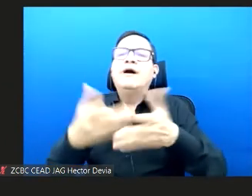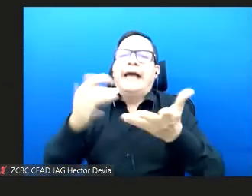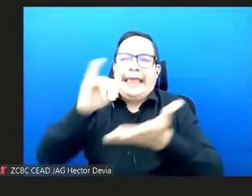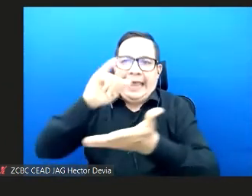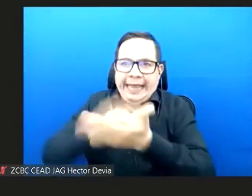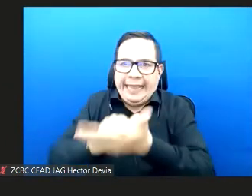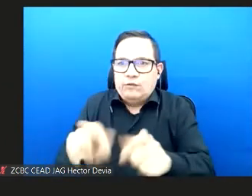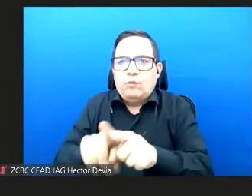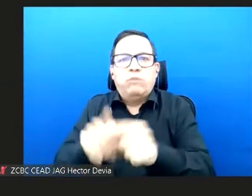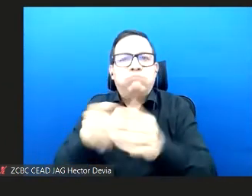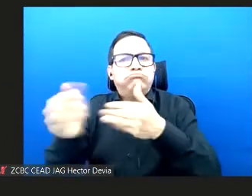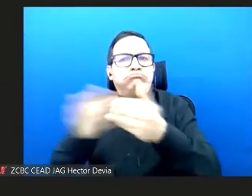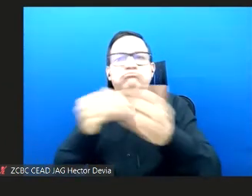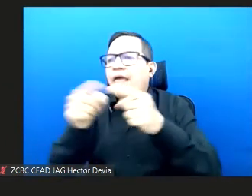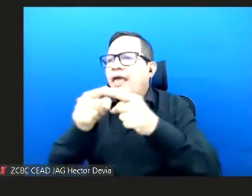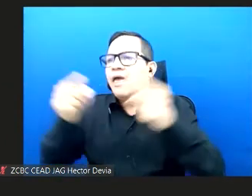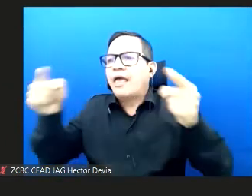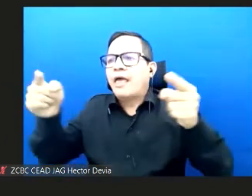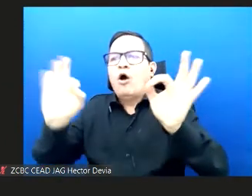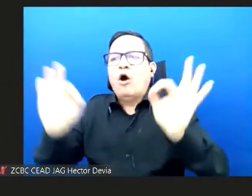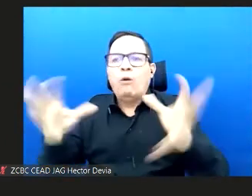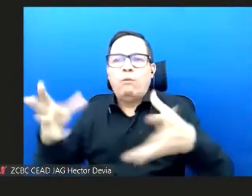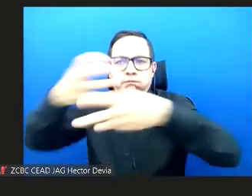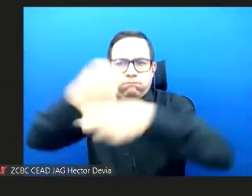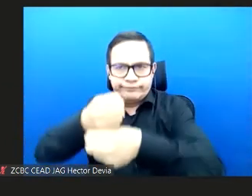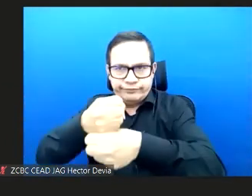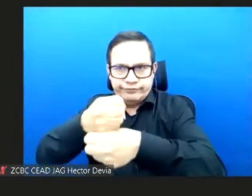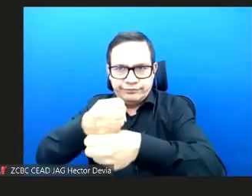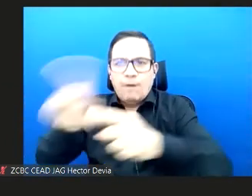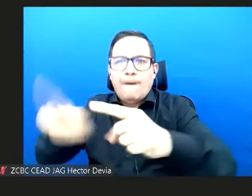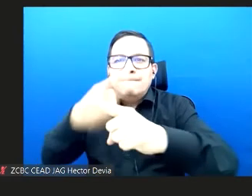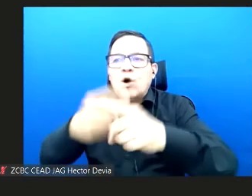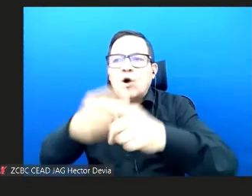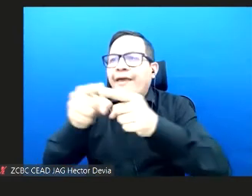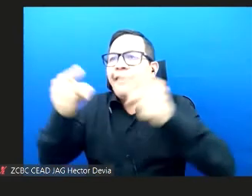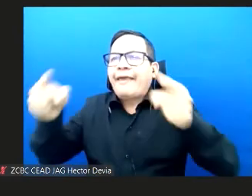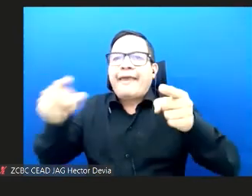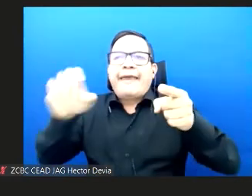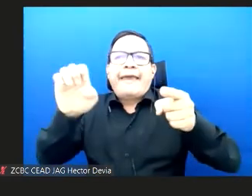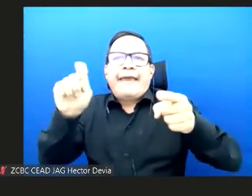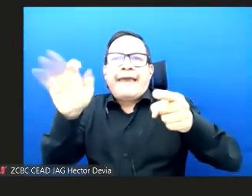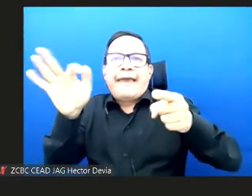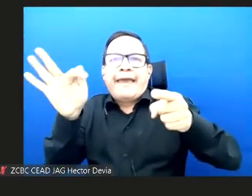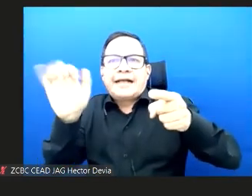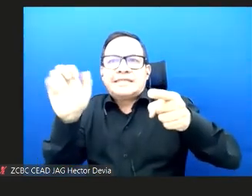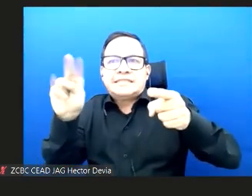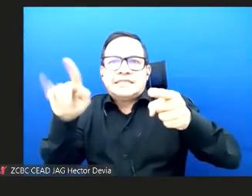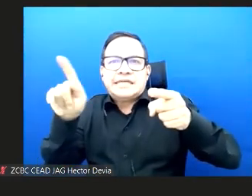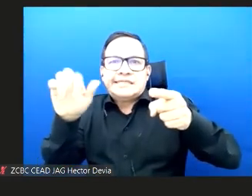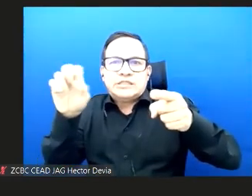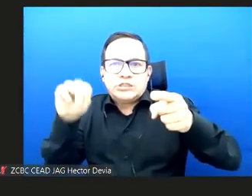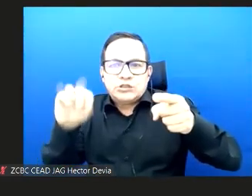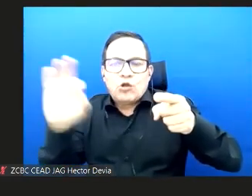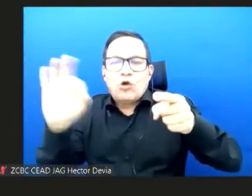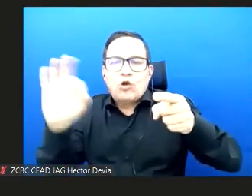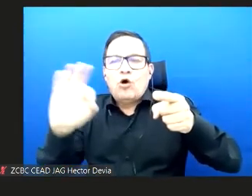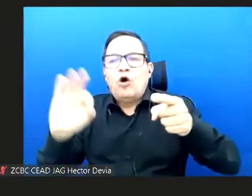por extensión o por comprensión y la representación gráfica, que es el diagrama de Venn Euler, ¿sí?